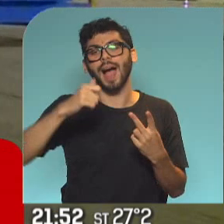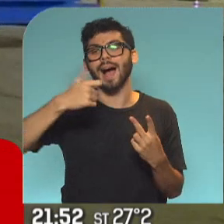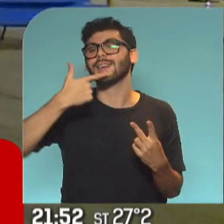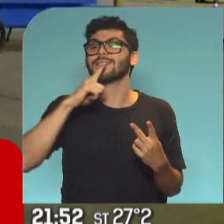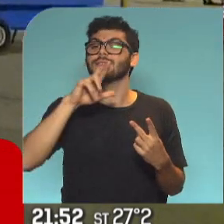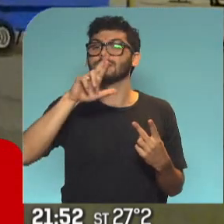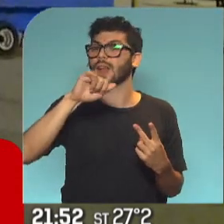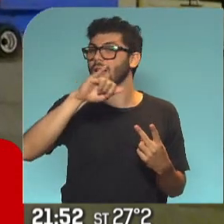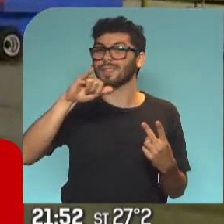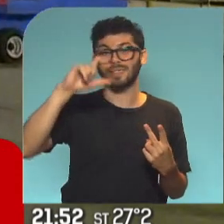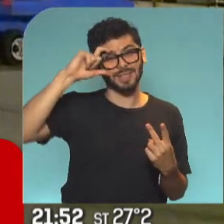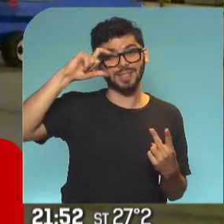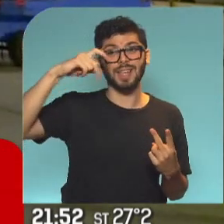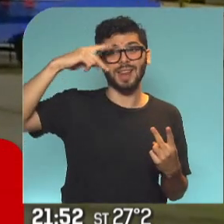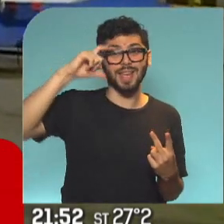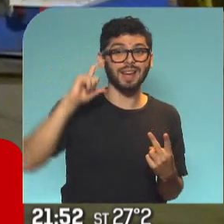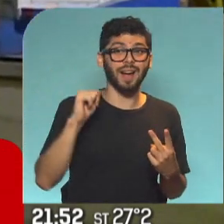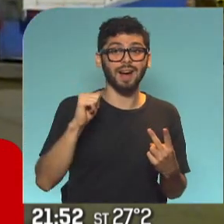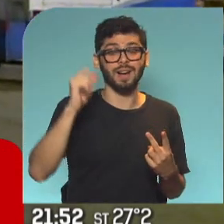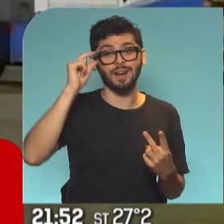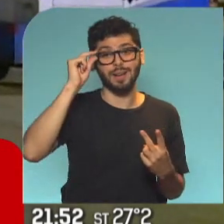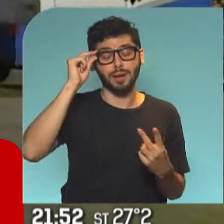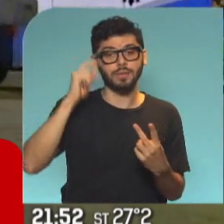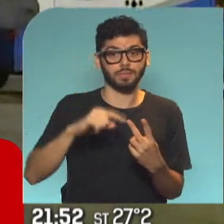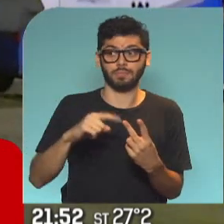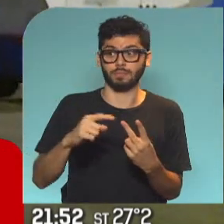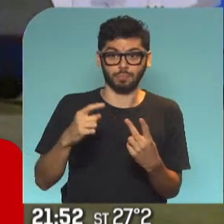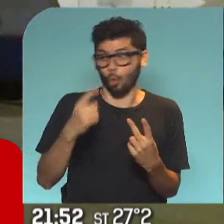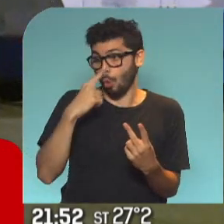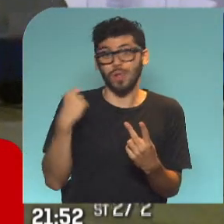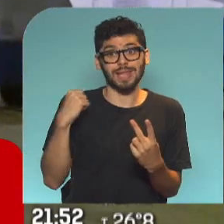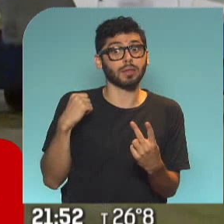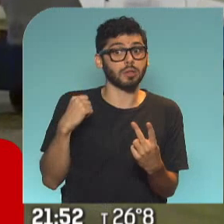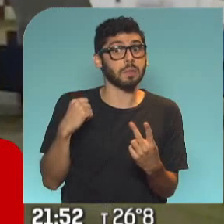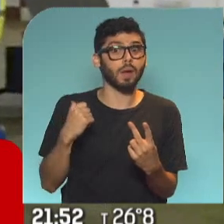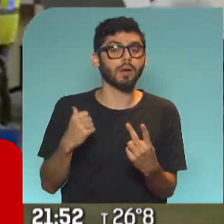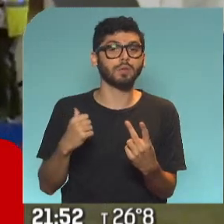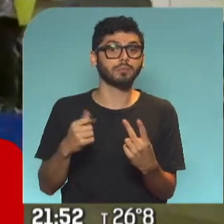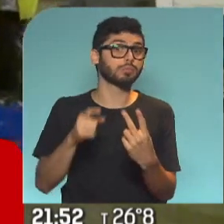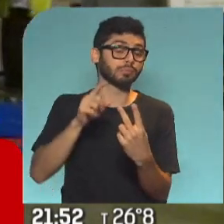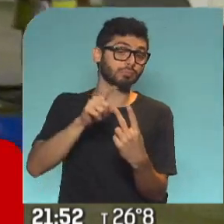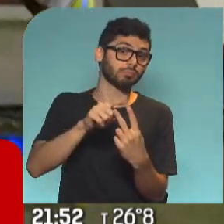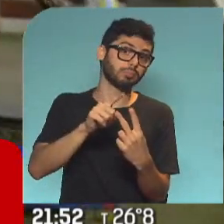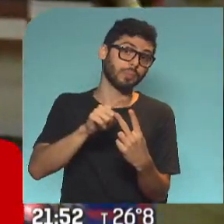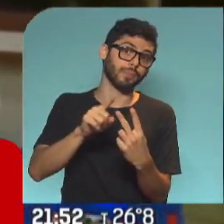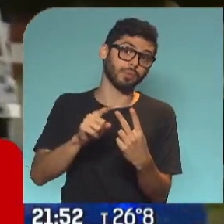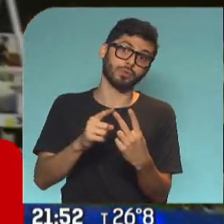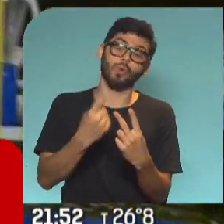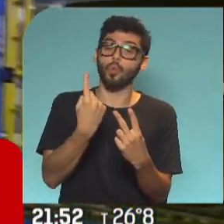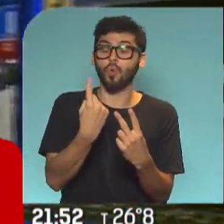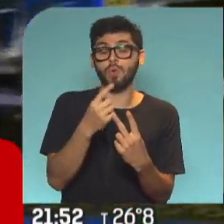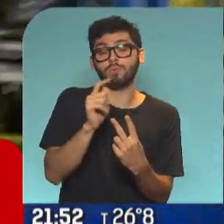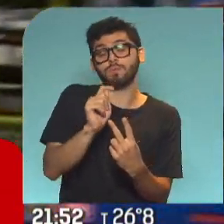la cual se habían empezado a vacunar ya en los últimos tiempos de nuestro país, es una de las modalidades,